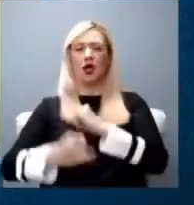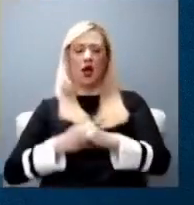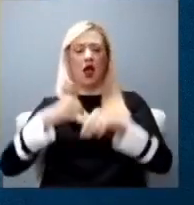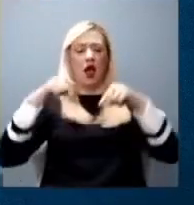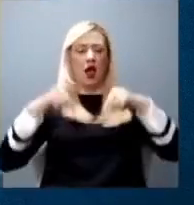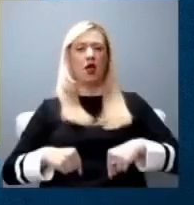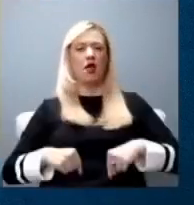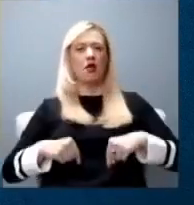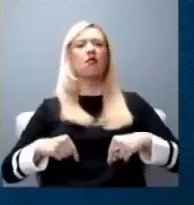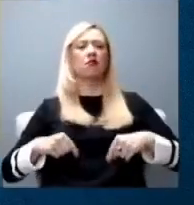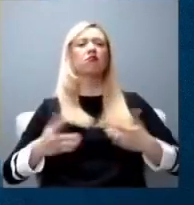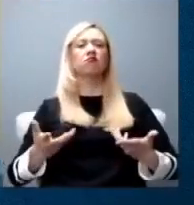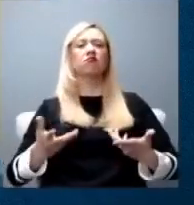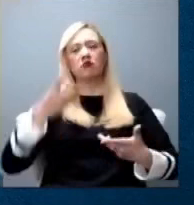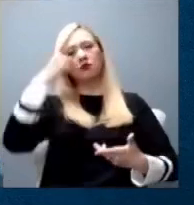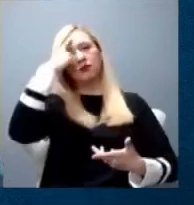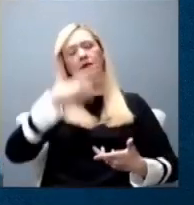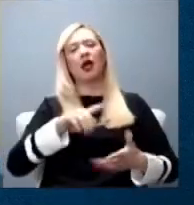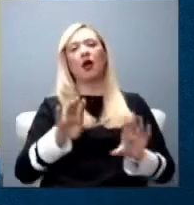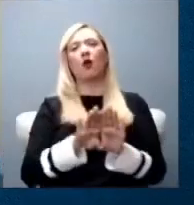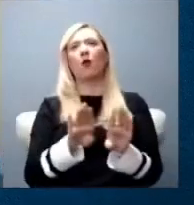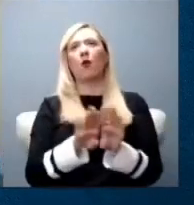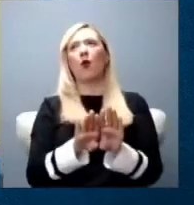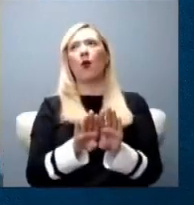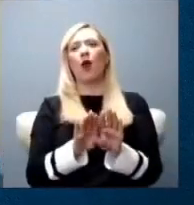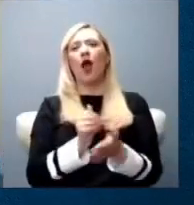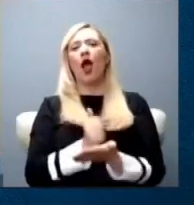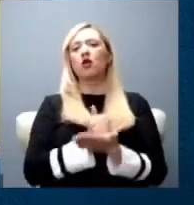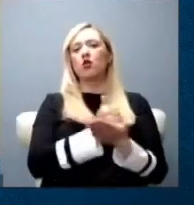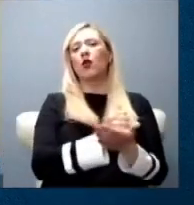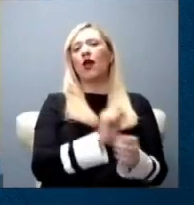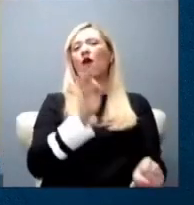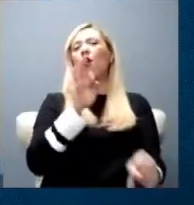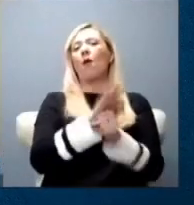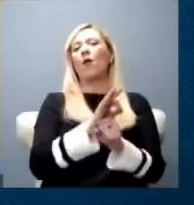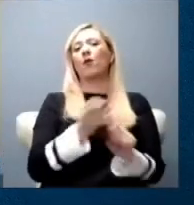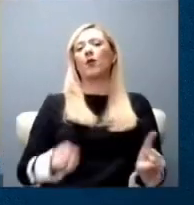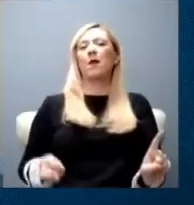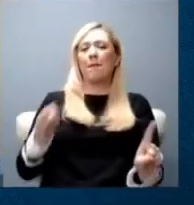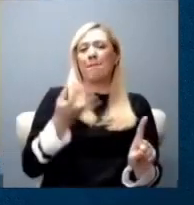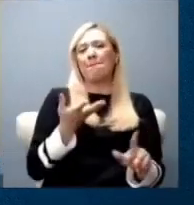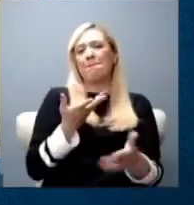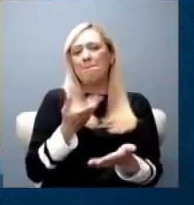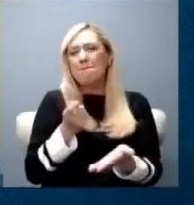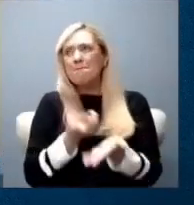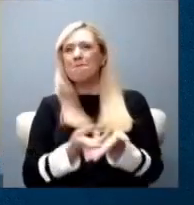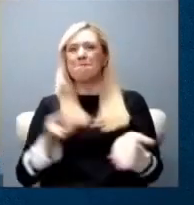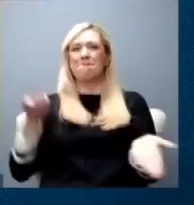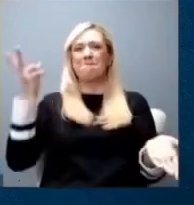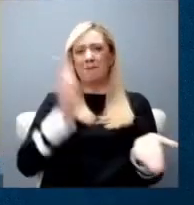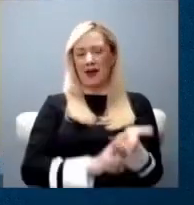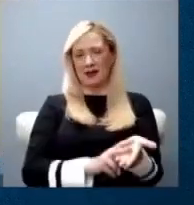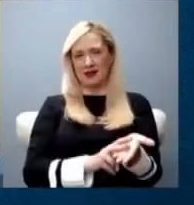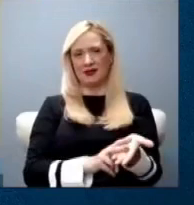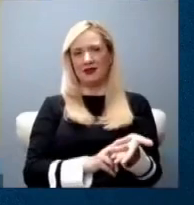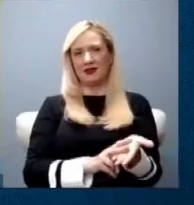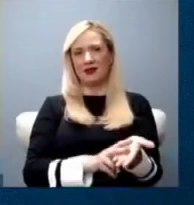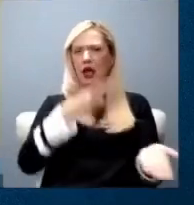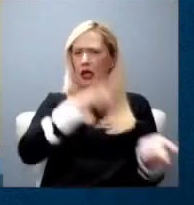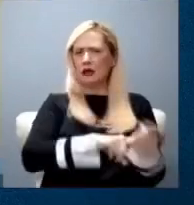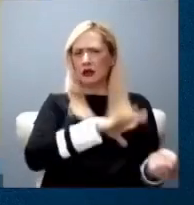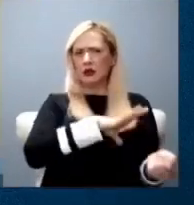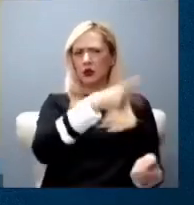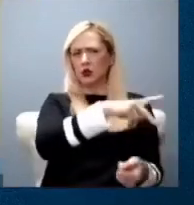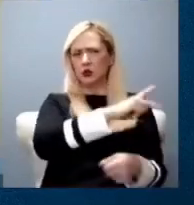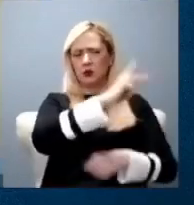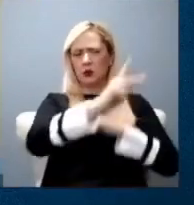objetivo de que sirvan como una protección complementaria a la protección que los Estados a nivel interno, a través de su sistema de